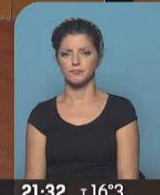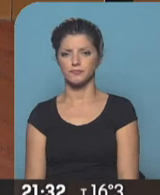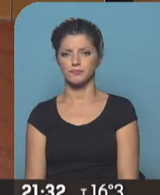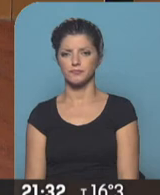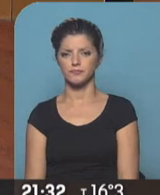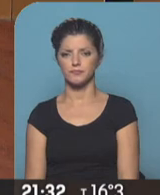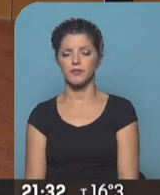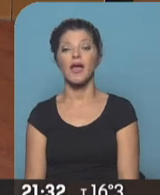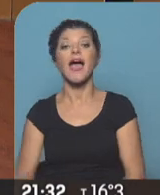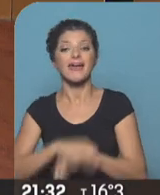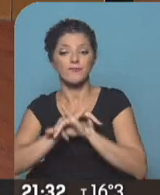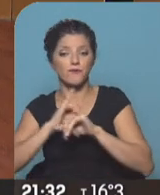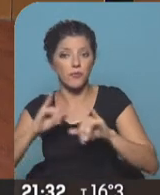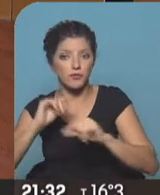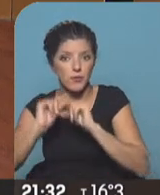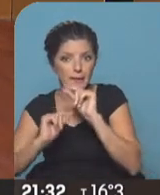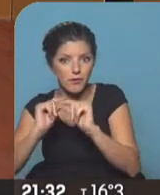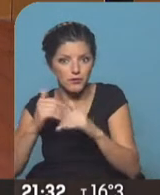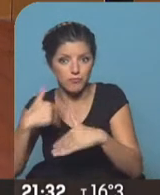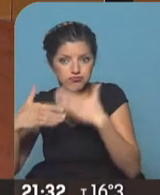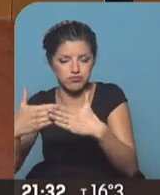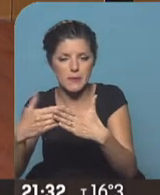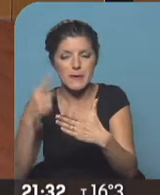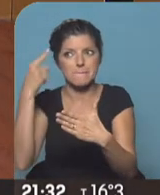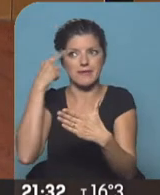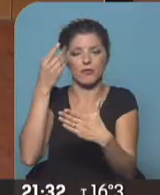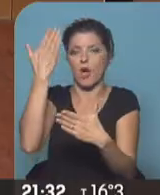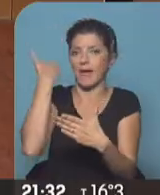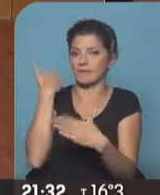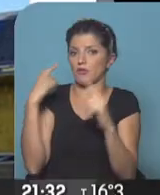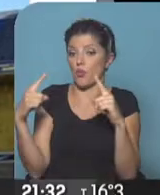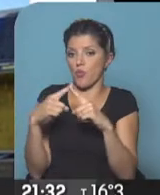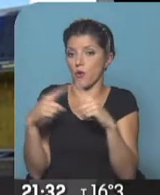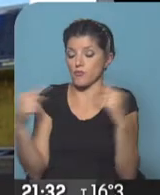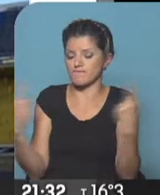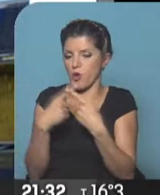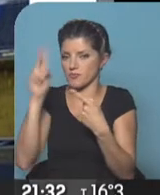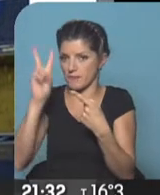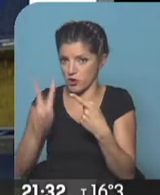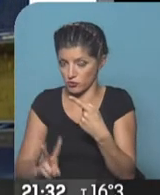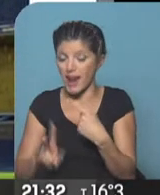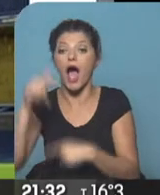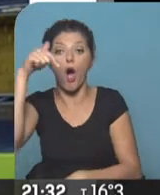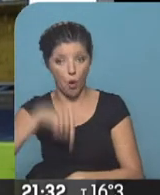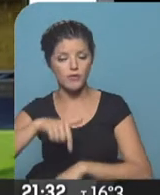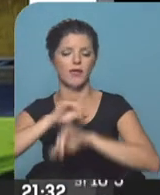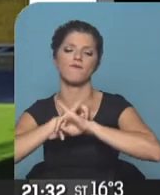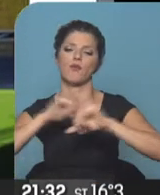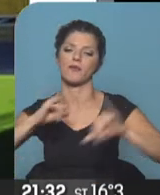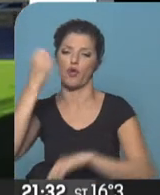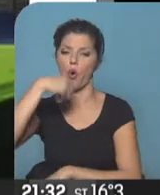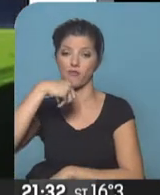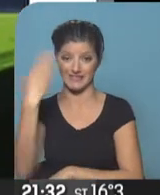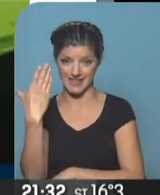La noticia fue creciendo luego del preocupante resultado de la igualdad 1-1 frente a Venezuela y hoy es oficial. La